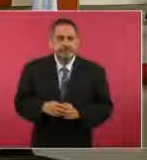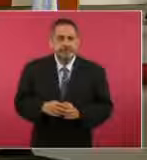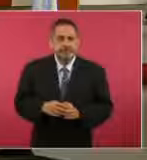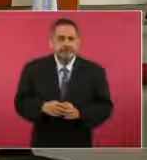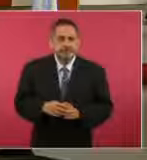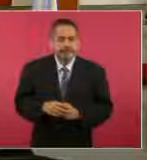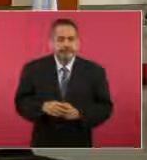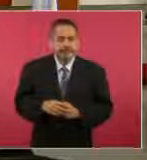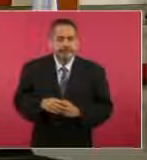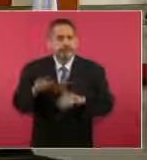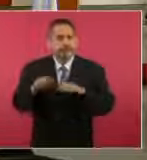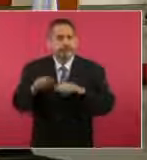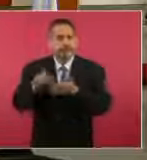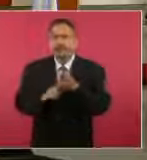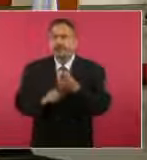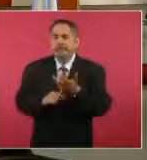por eso no